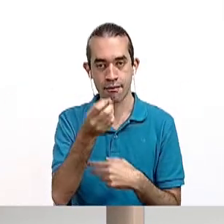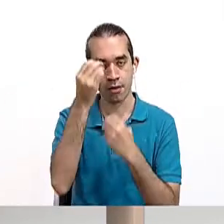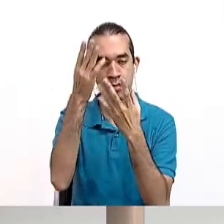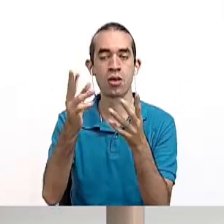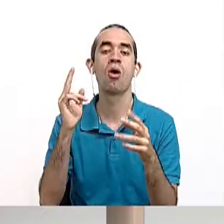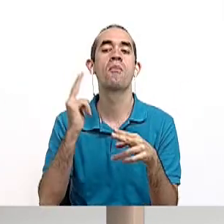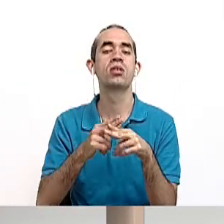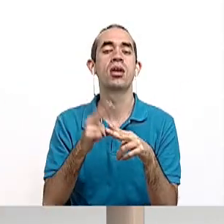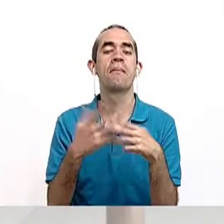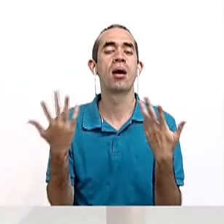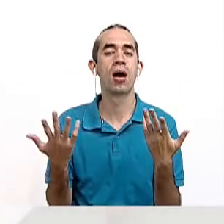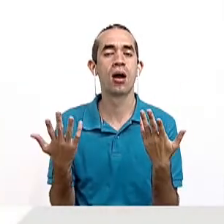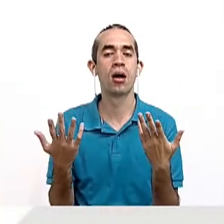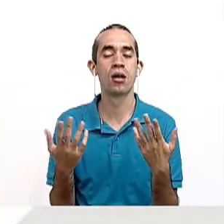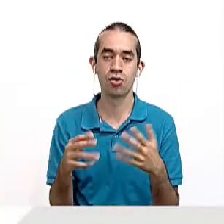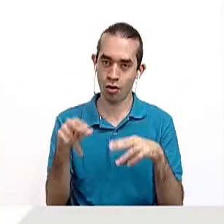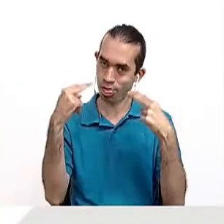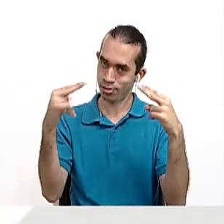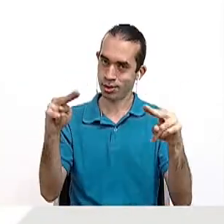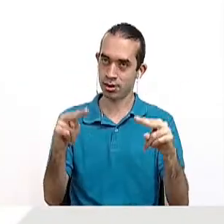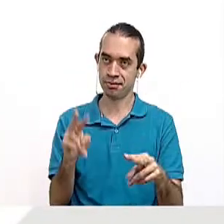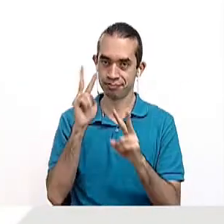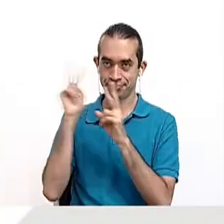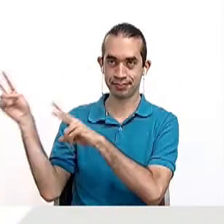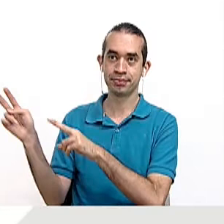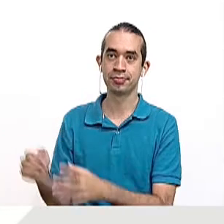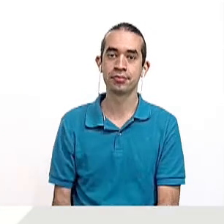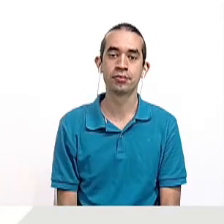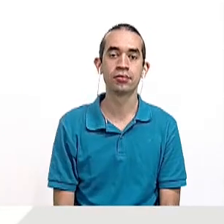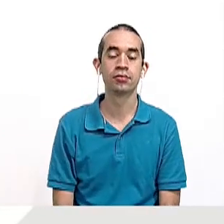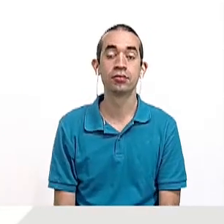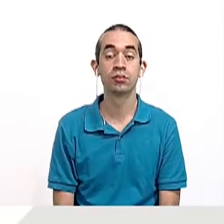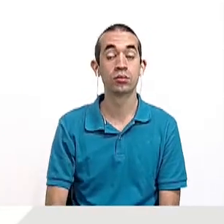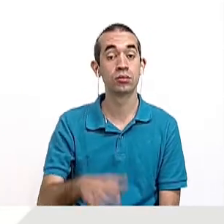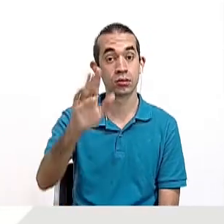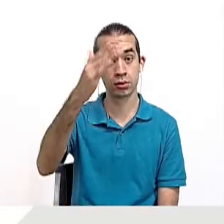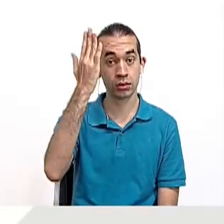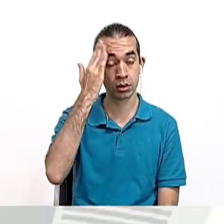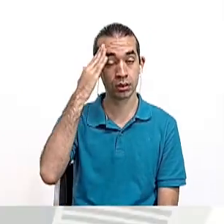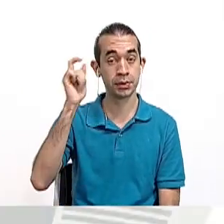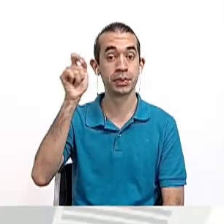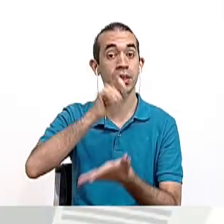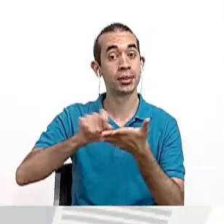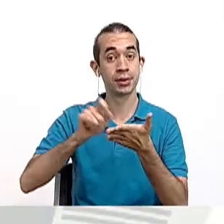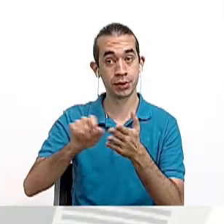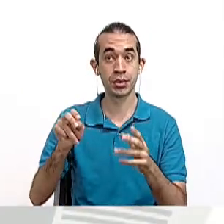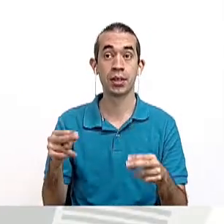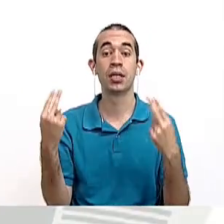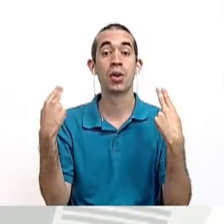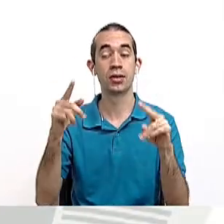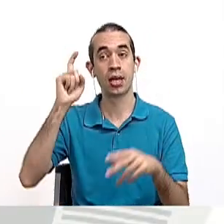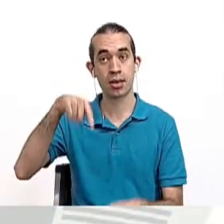llamamos noticia. Veamos. En la redacción de una noticia debo considerar